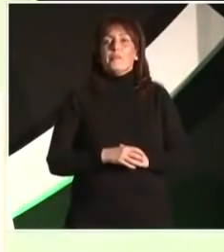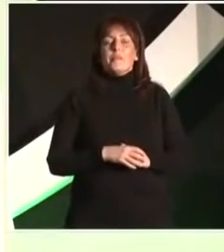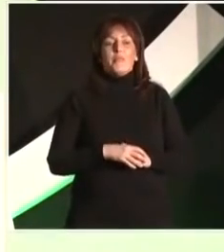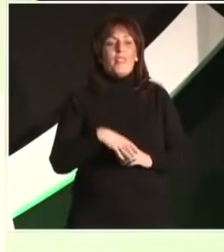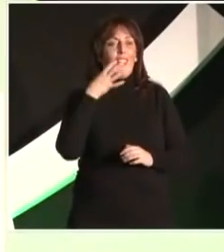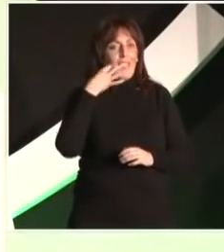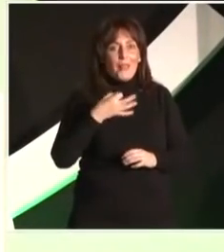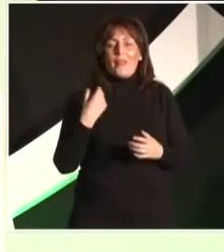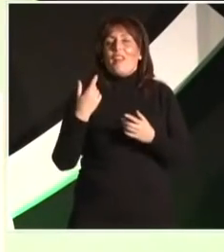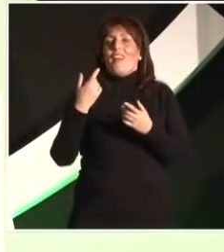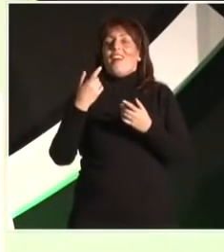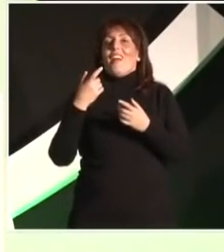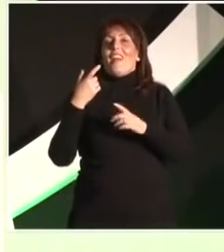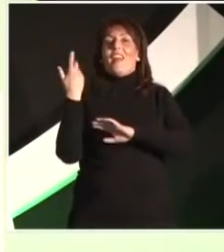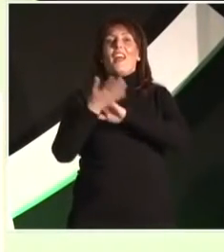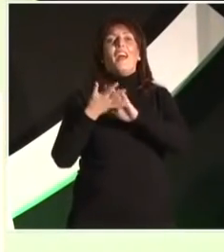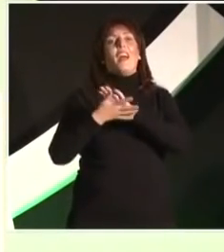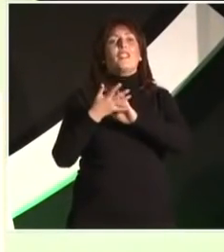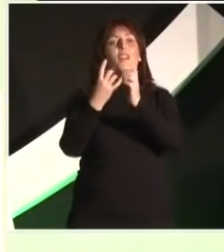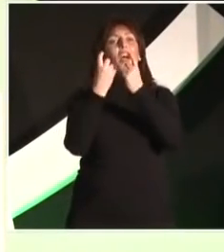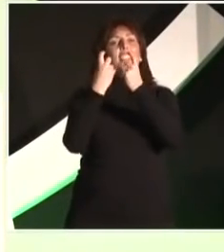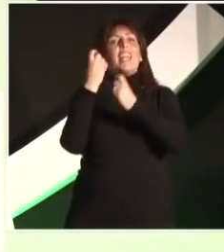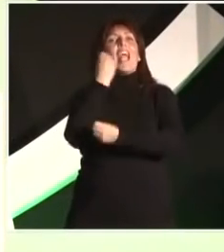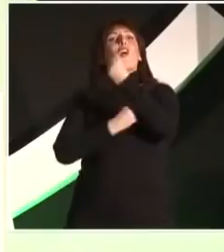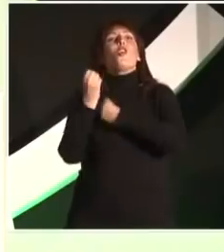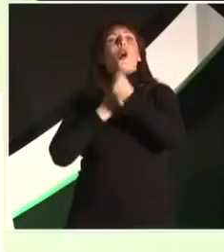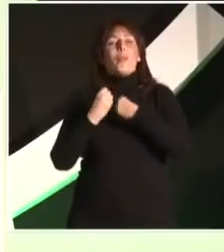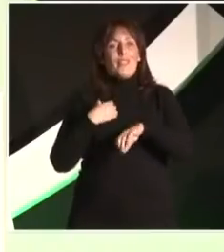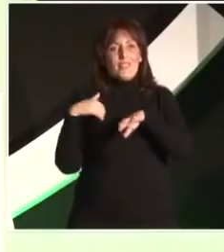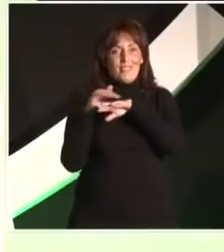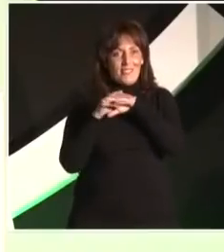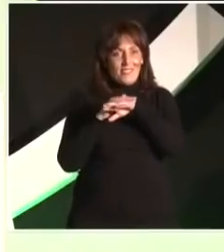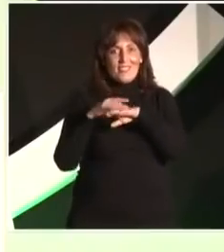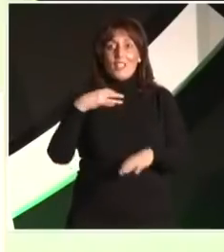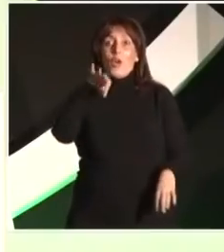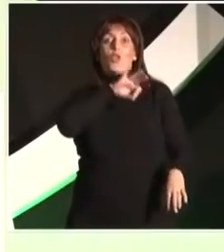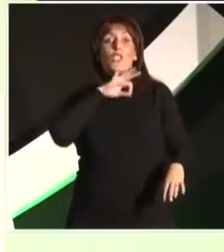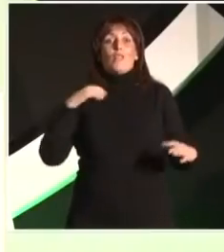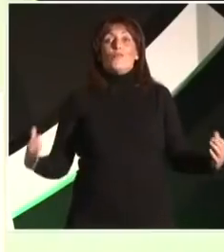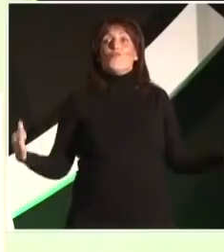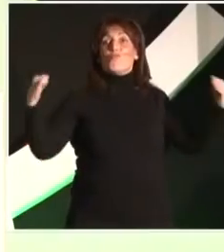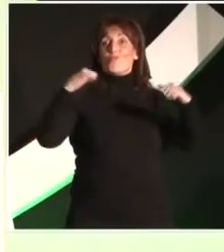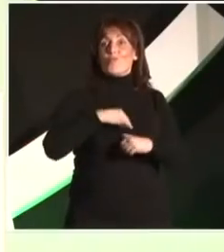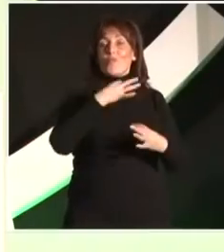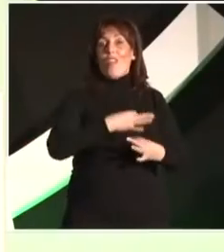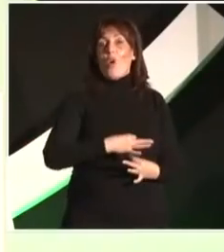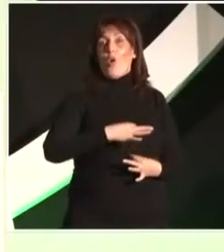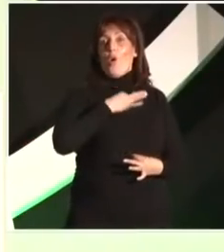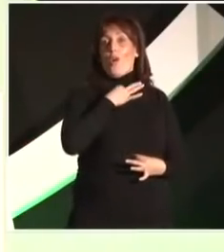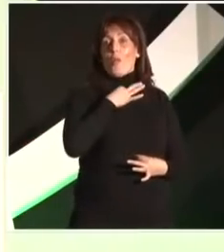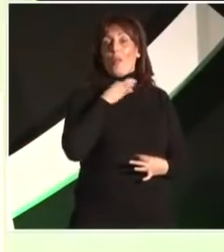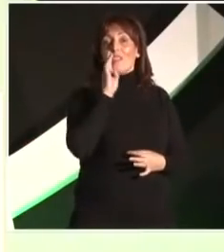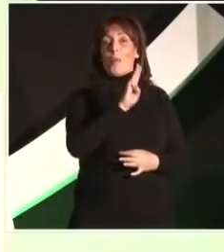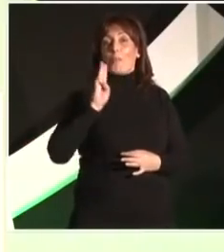Y tratan de dar lecciones de economía. Y yo quiero que cada vez que un señor trajeado con chaqueta y con corbata del